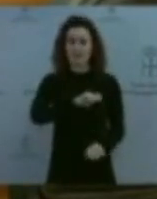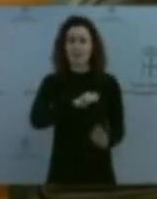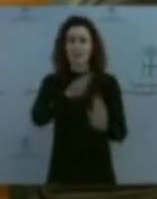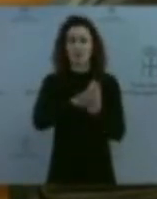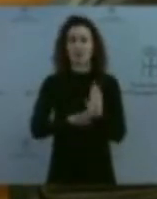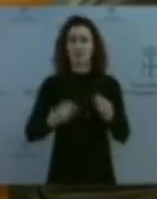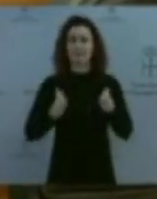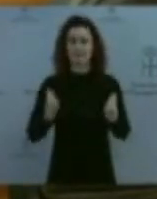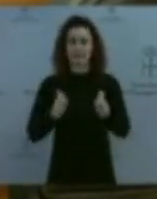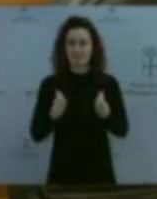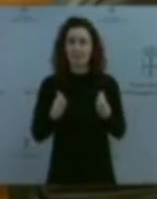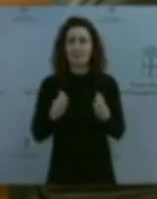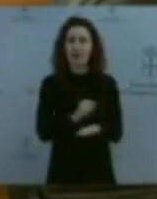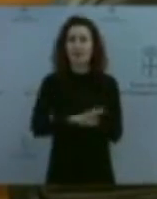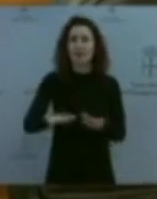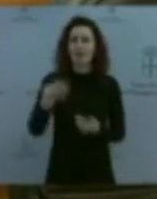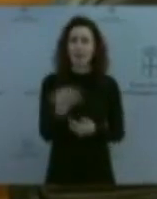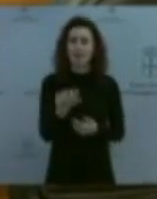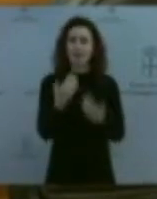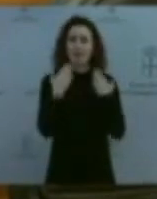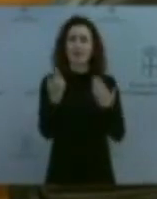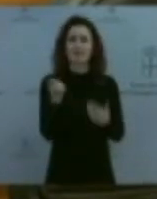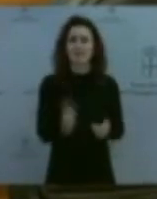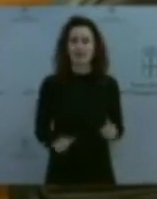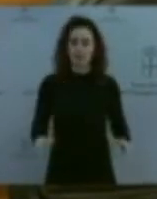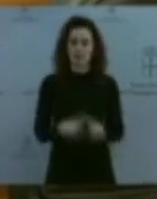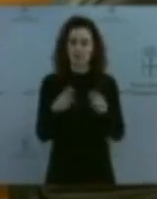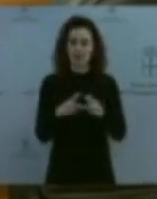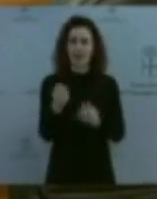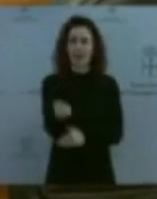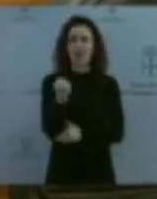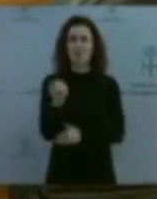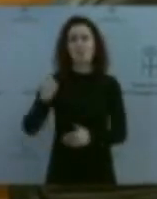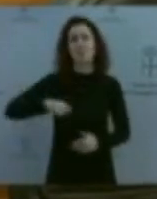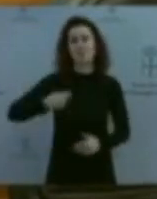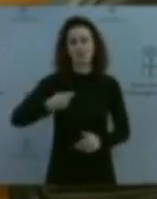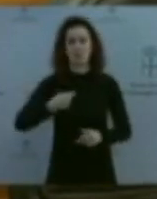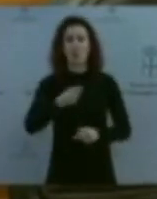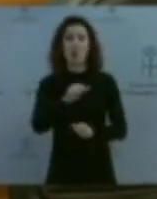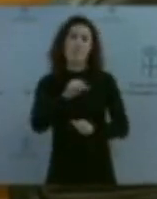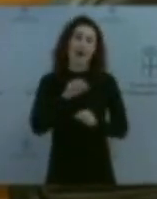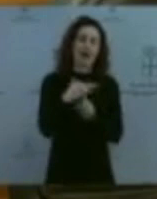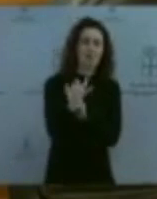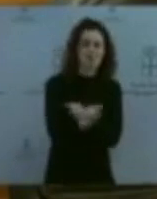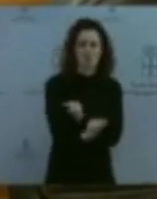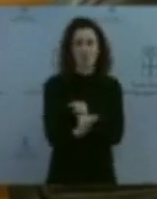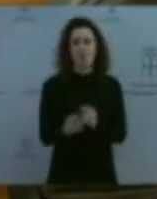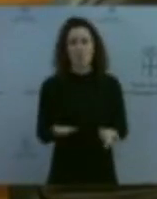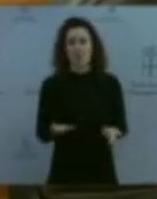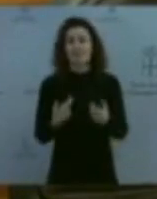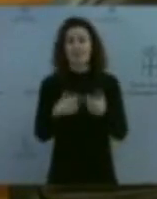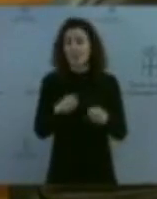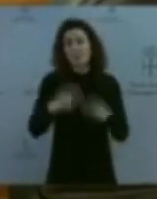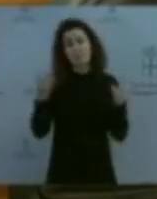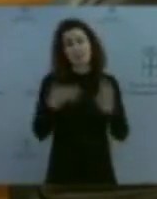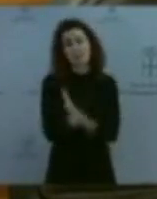salario social, a las pensiones o al apoyo a las personas desempleadas. El sector público es el colchón que sostiene a millones de familias desde el